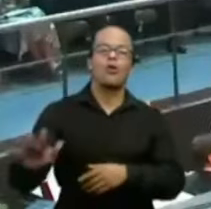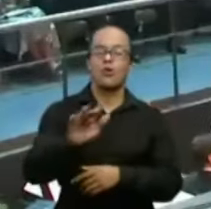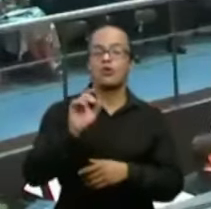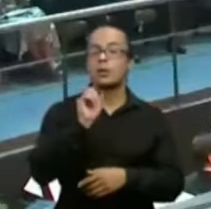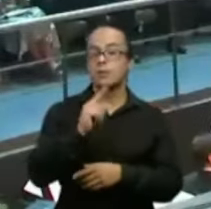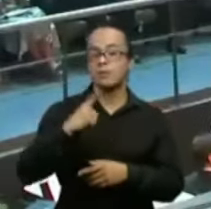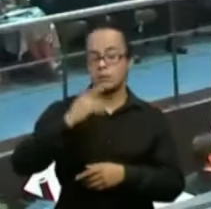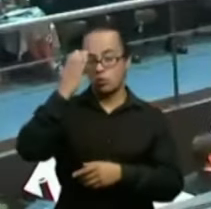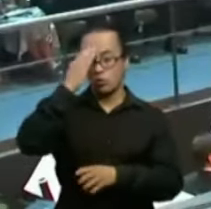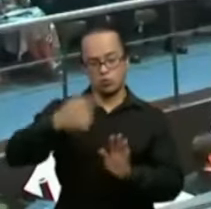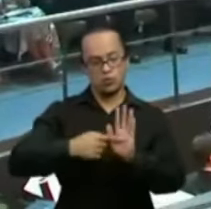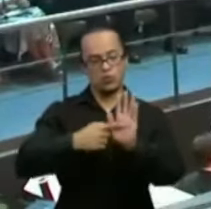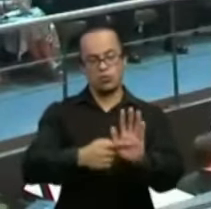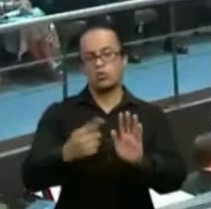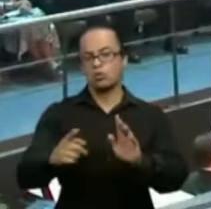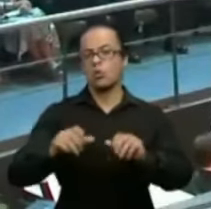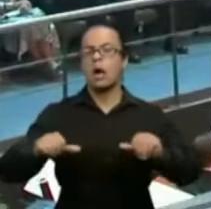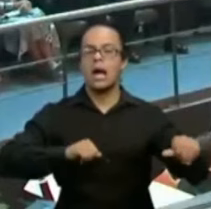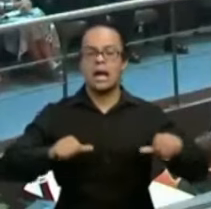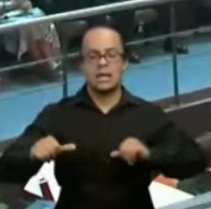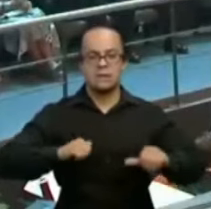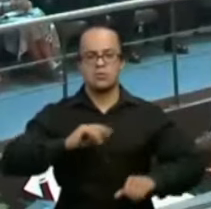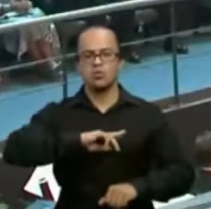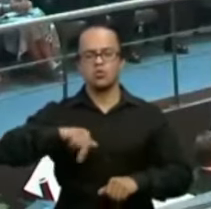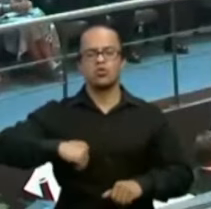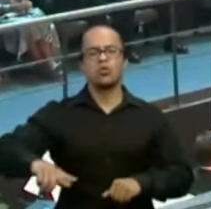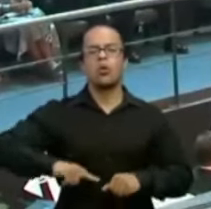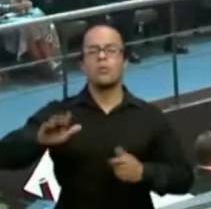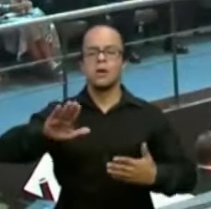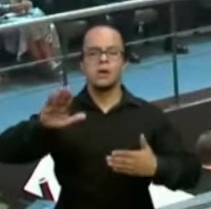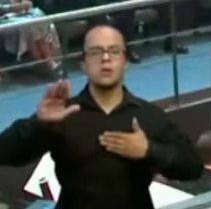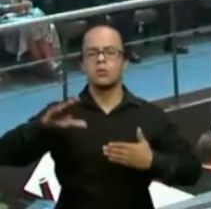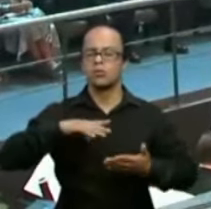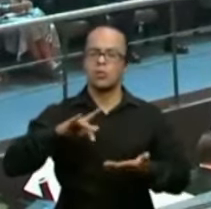a conocer las acciones que como gobierno vamos a